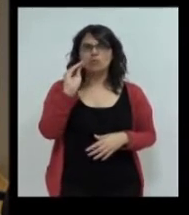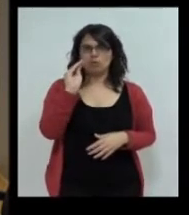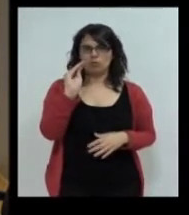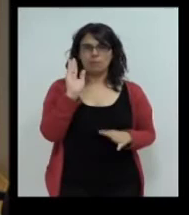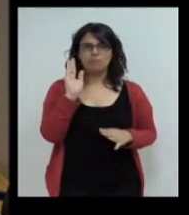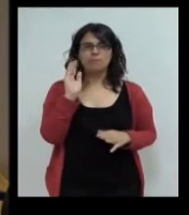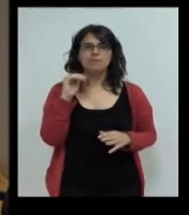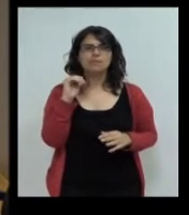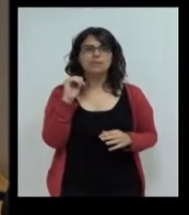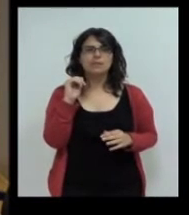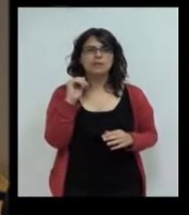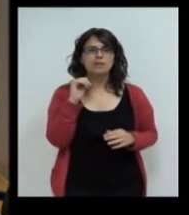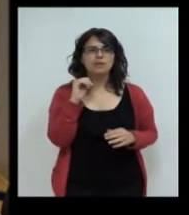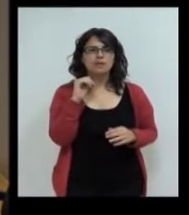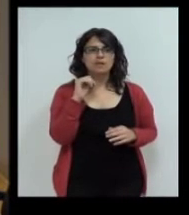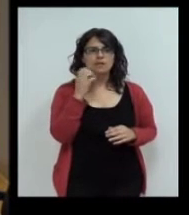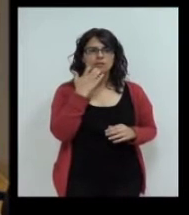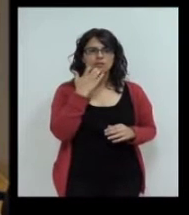decir, vamos a ver,